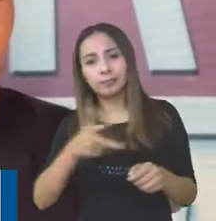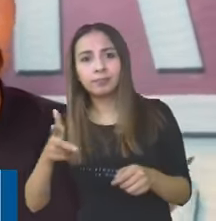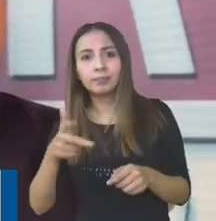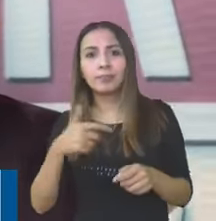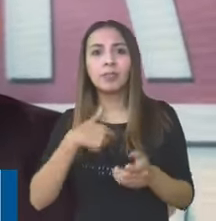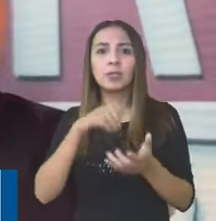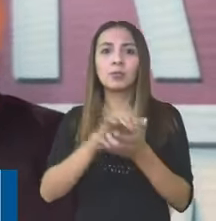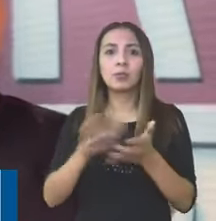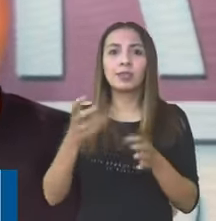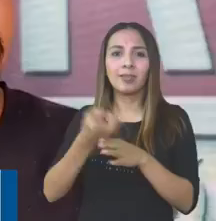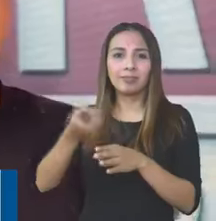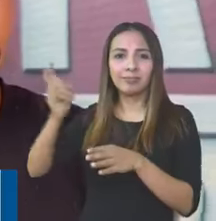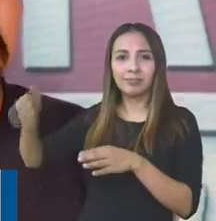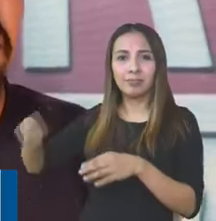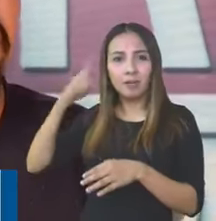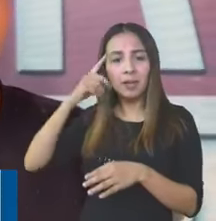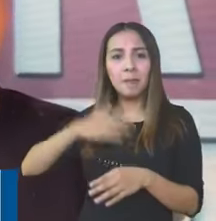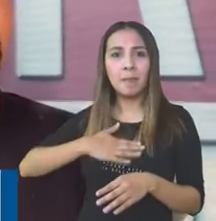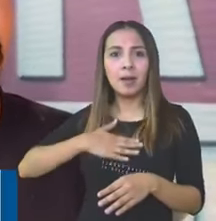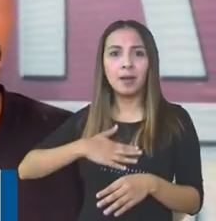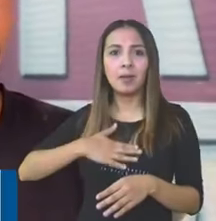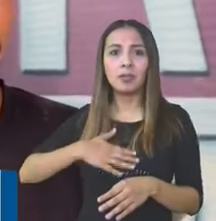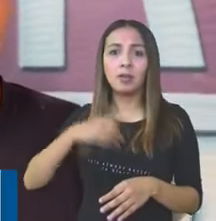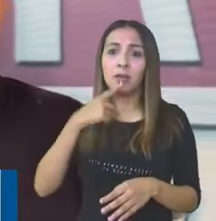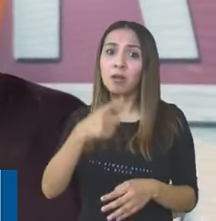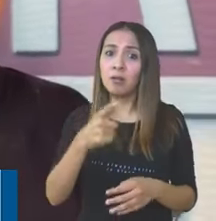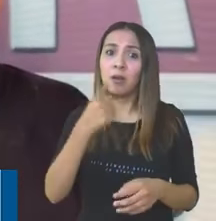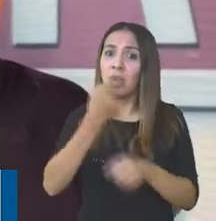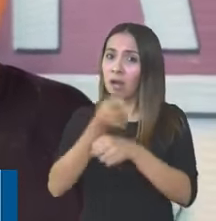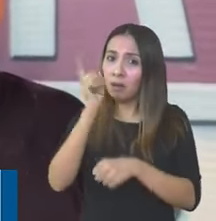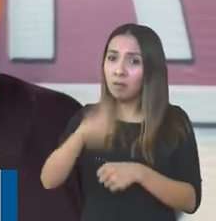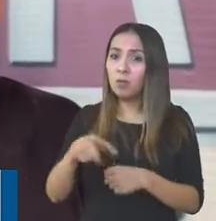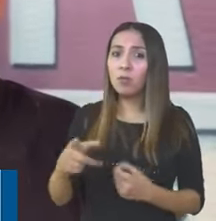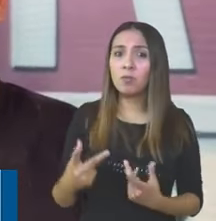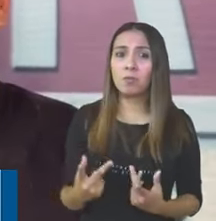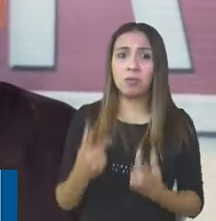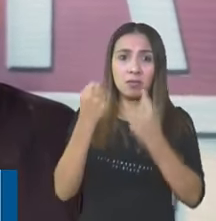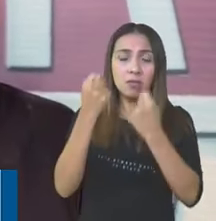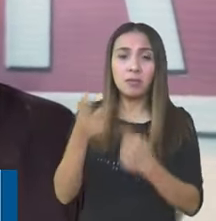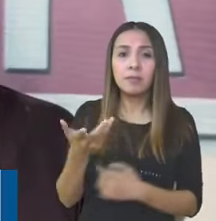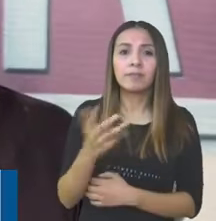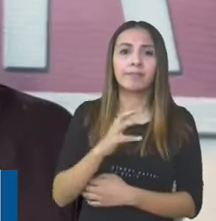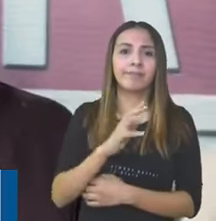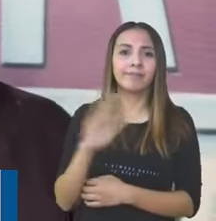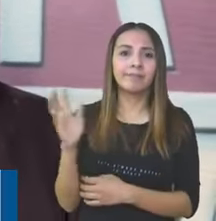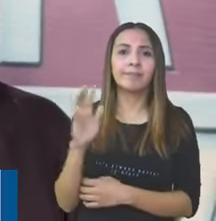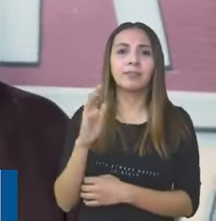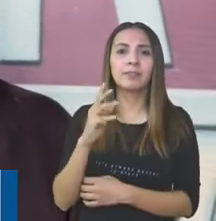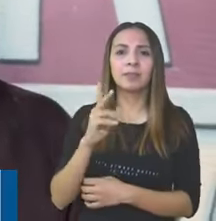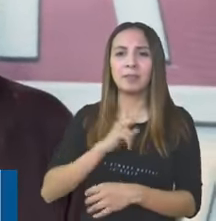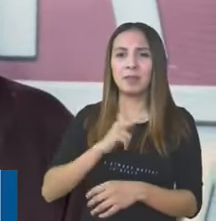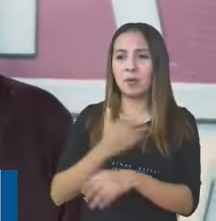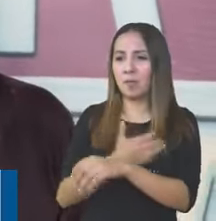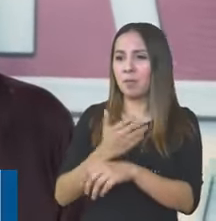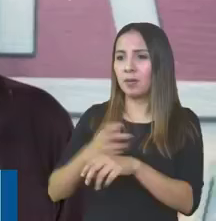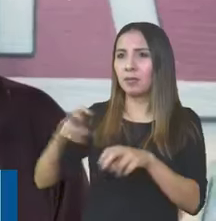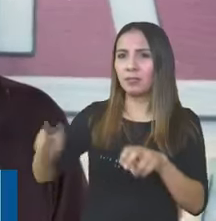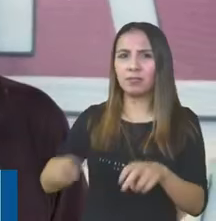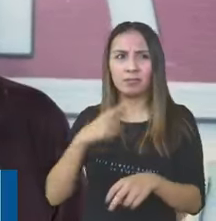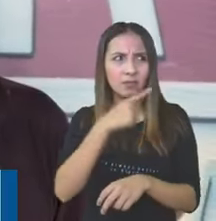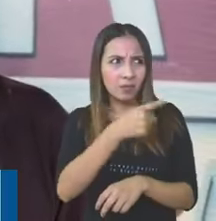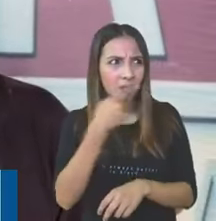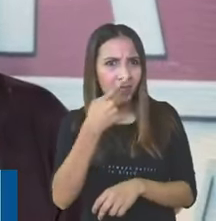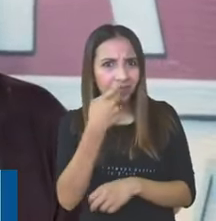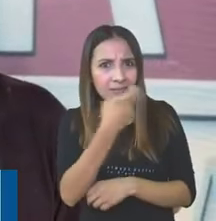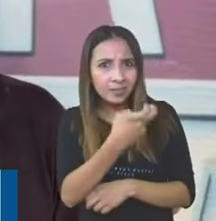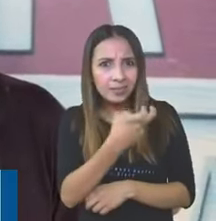Se vuelven a bajar, me dice, te estás pasando de la raya, cabrón, me dice uno de ellos. A lo cual uno de mis acompañantes le contesta, ¿le estás hablando así? No